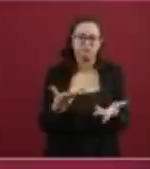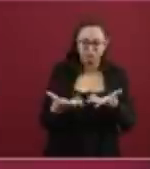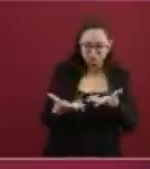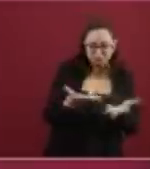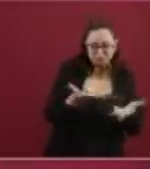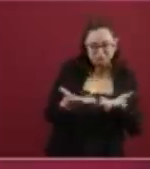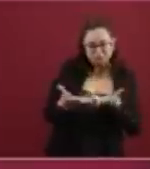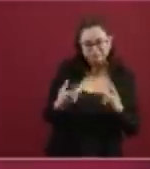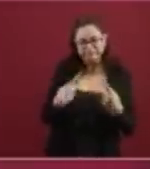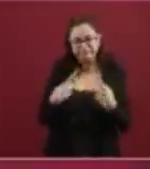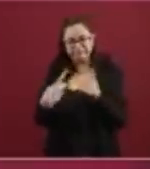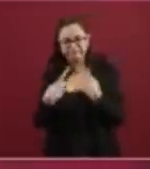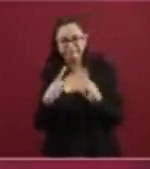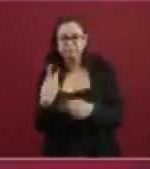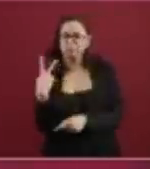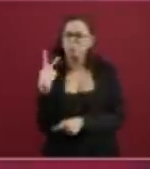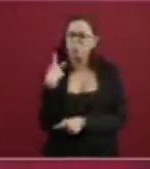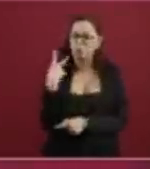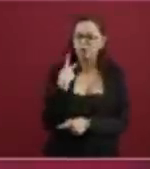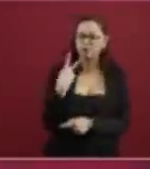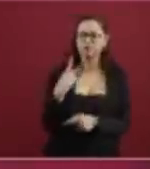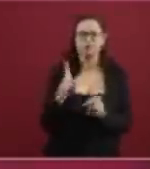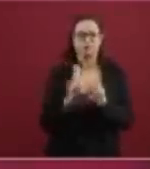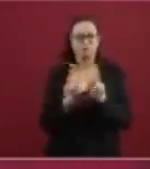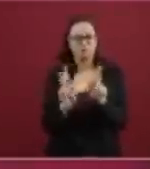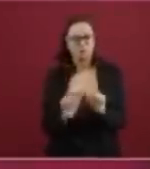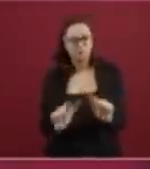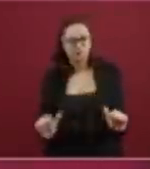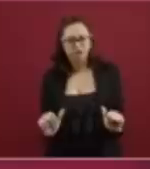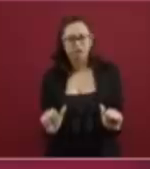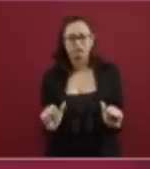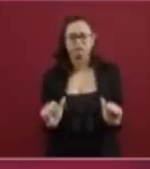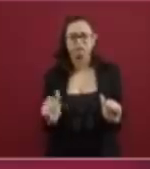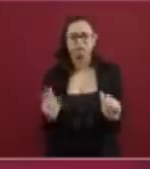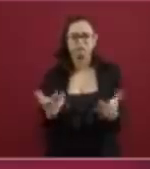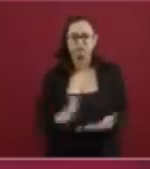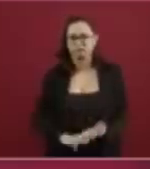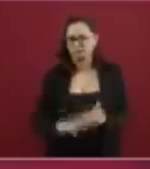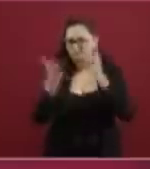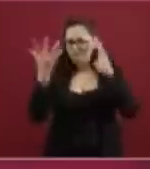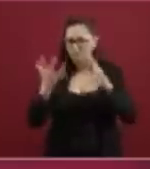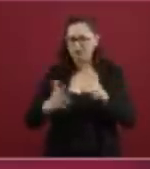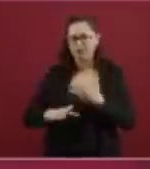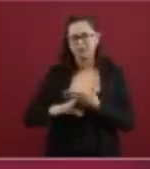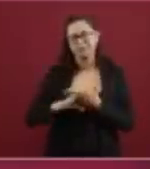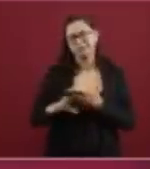negociadas, políticas, pacíficas, no violentas,